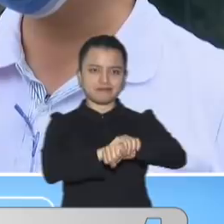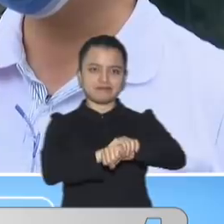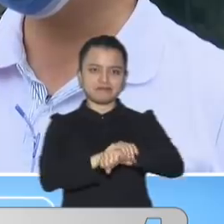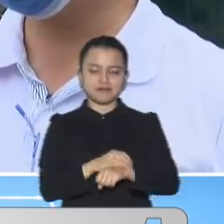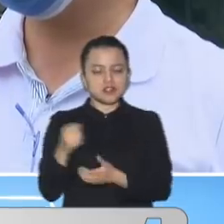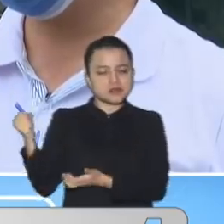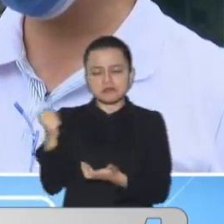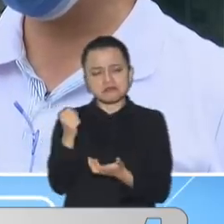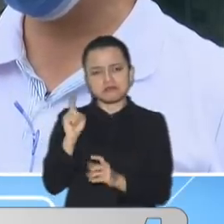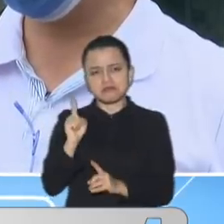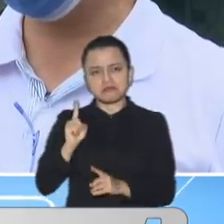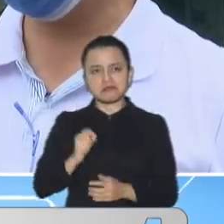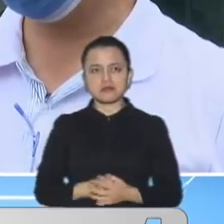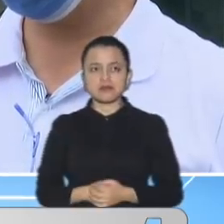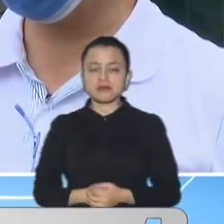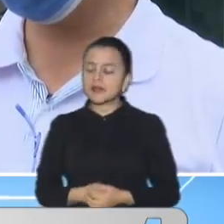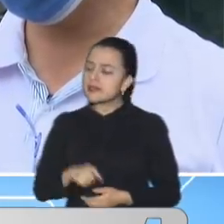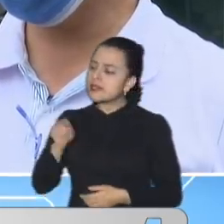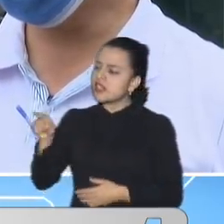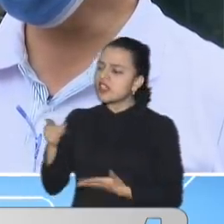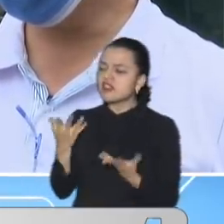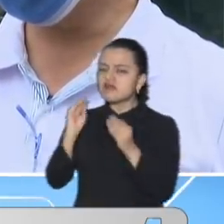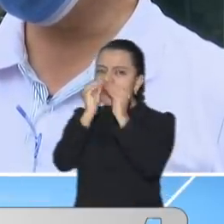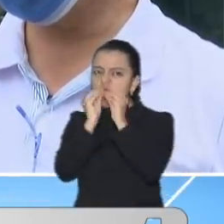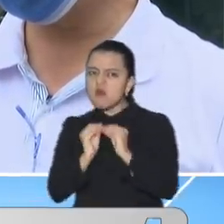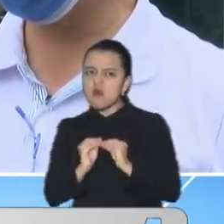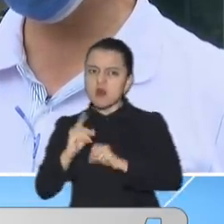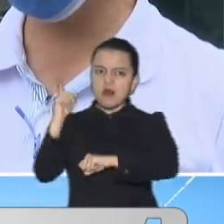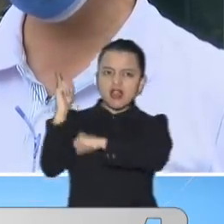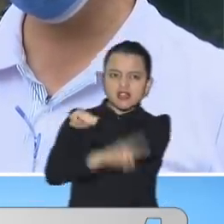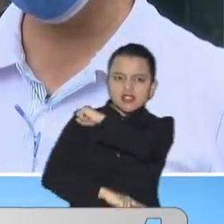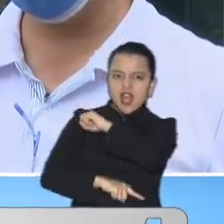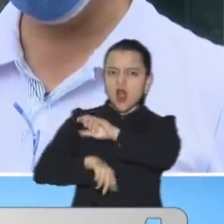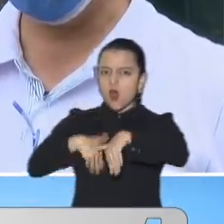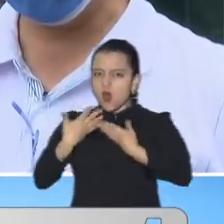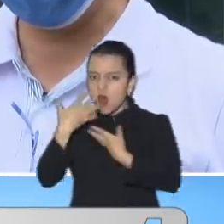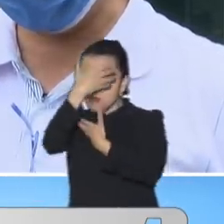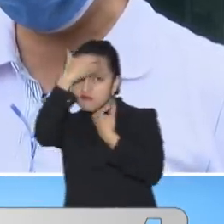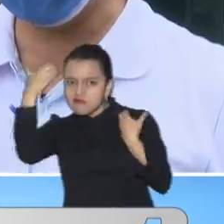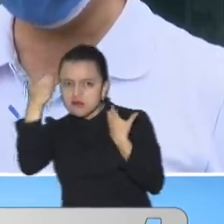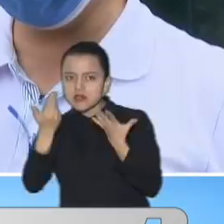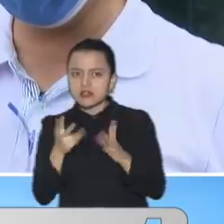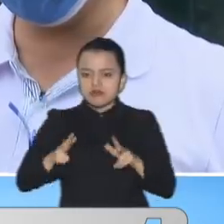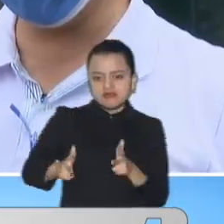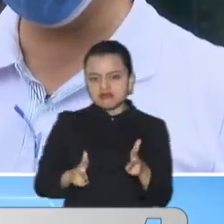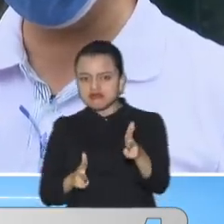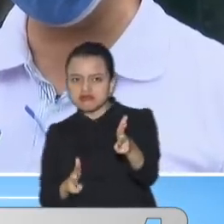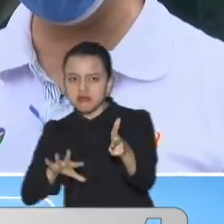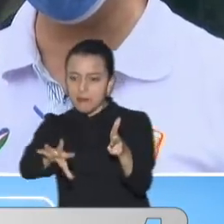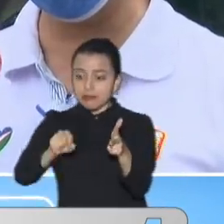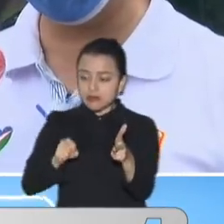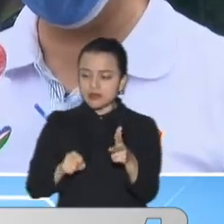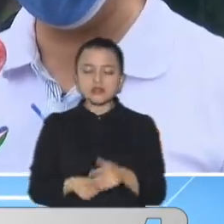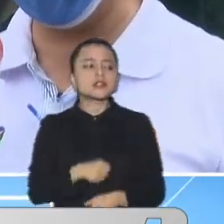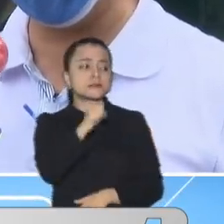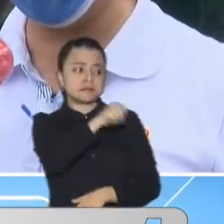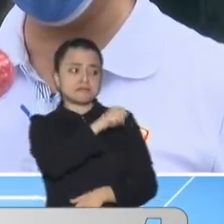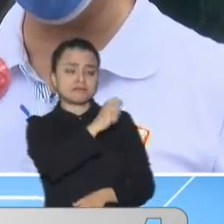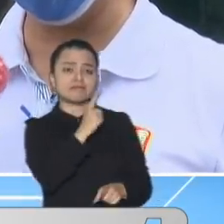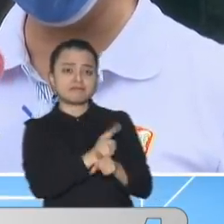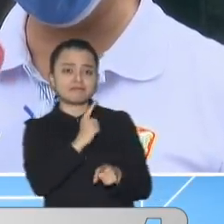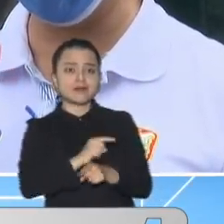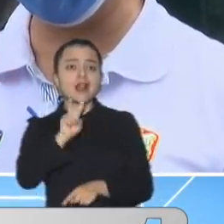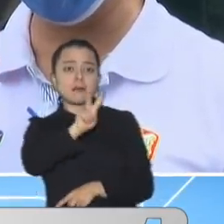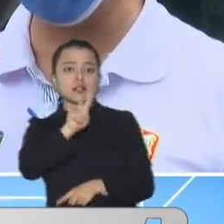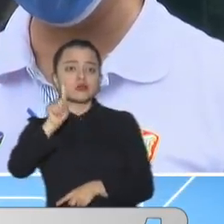puedan dar. ¿Bajo qué modalidad fue este crimen? Decía la Fiscalía sicariato y explicaba algunos detalles. Sí, esto fue un sicariato que se comete el 21